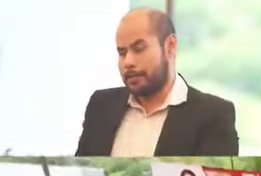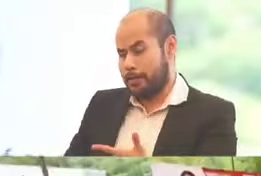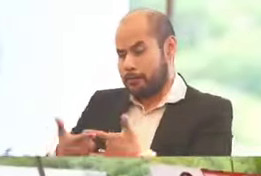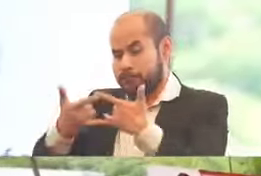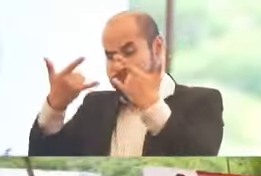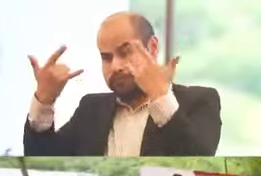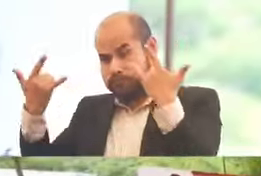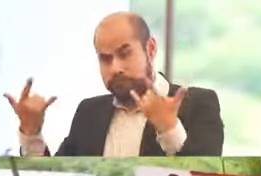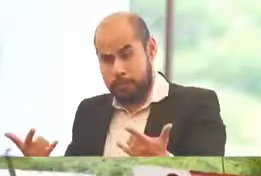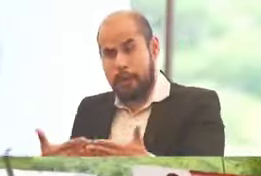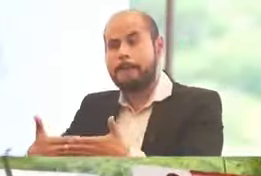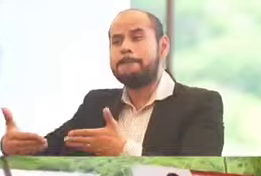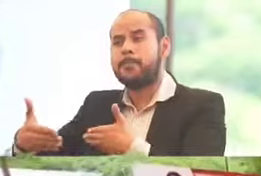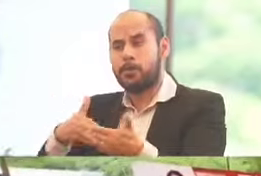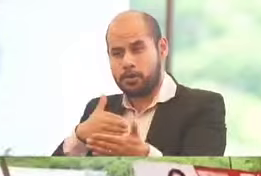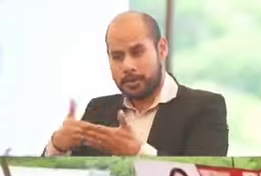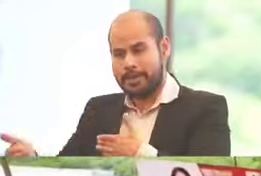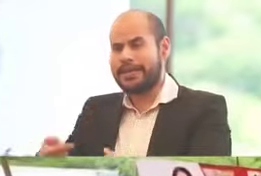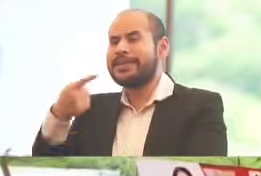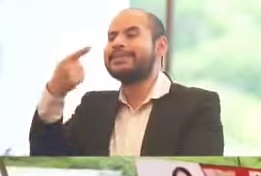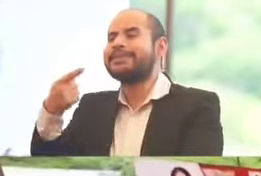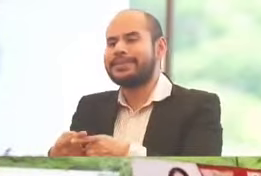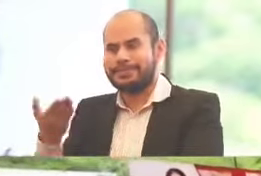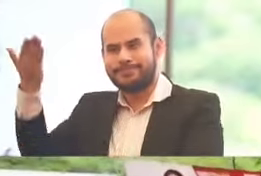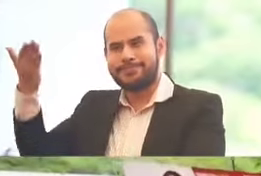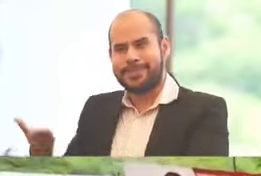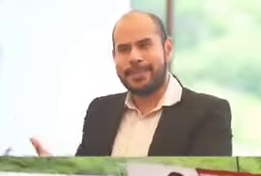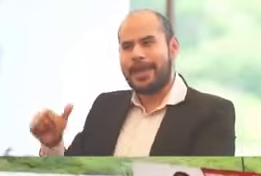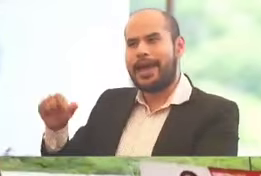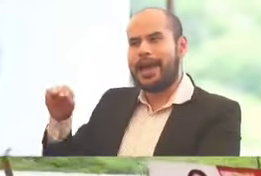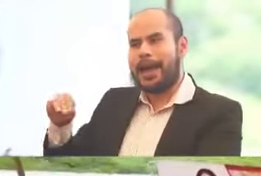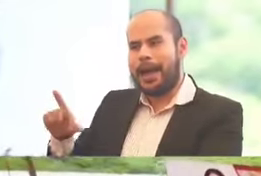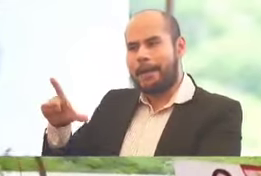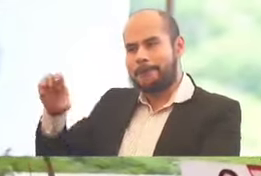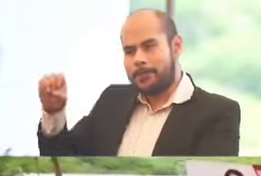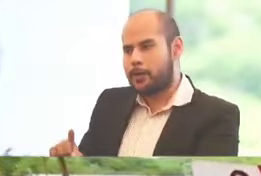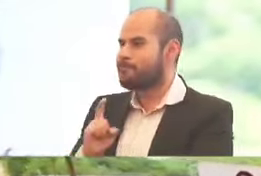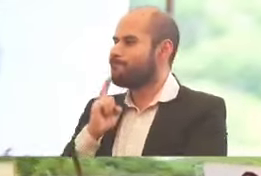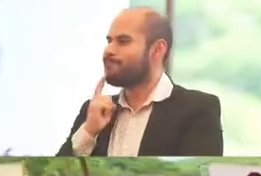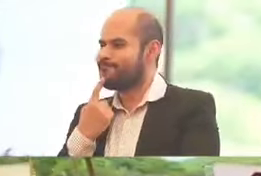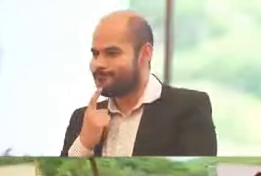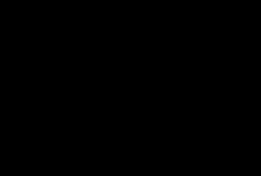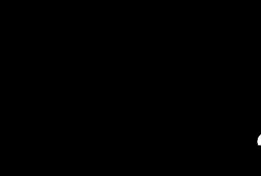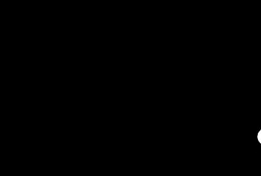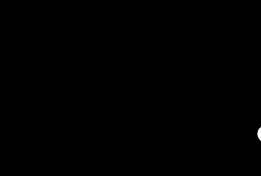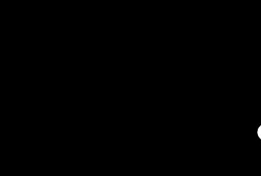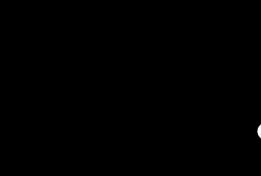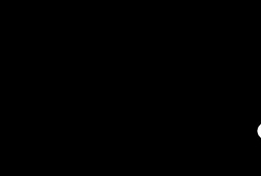historia contemporánea. Y me refiero a Andrés Manuel López Obrador.